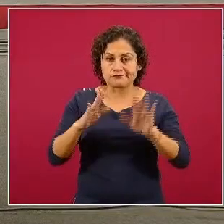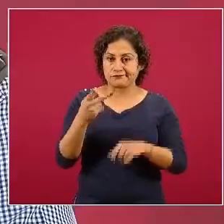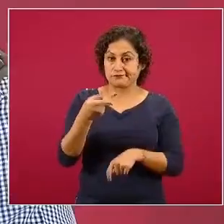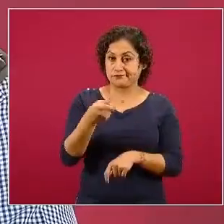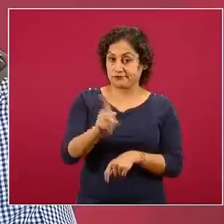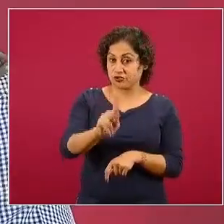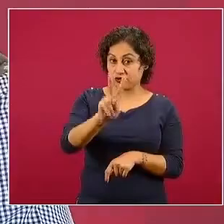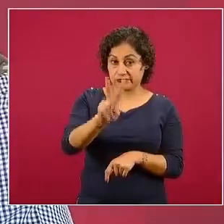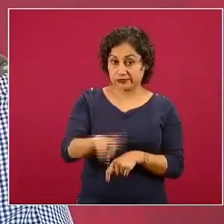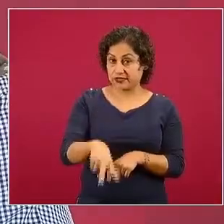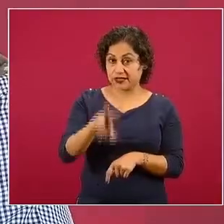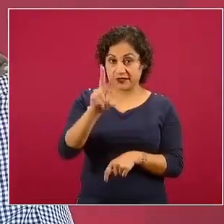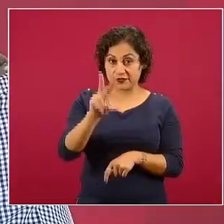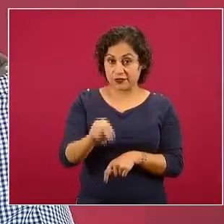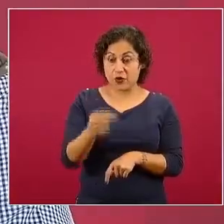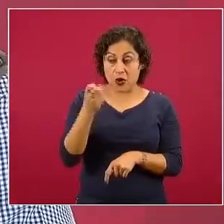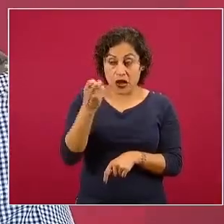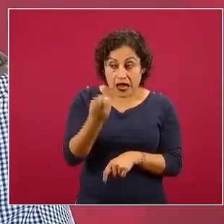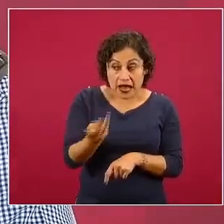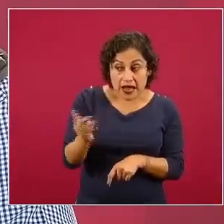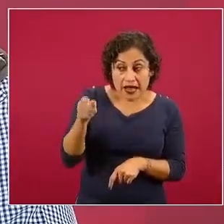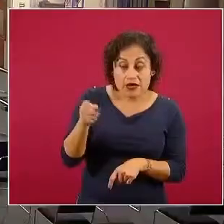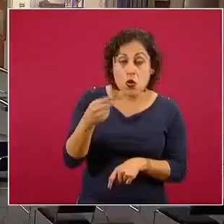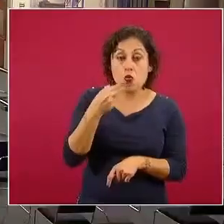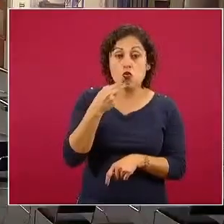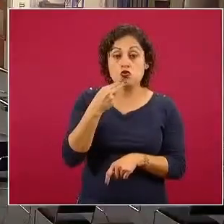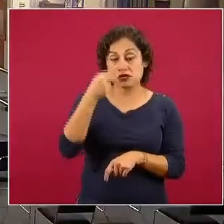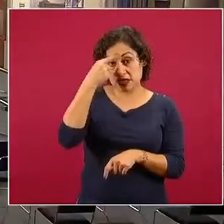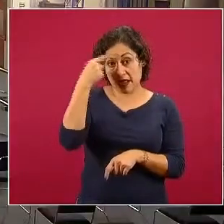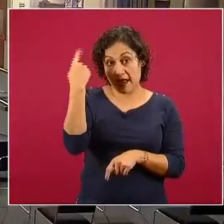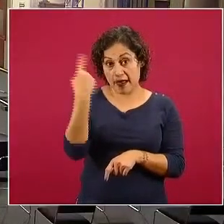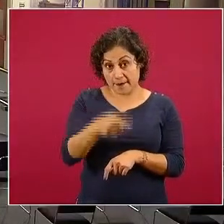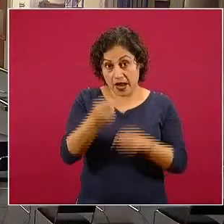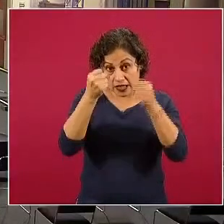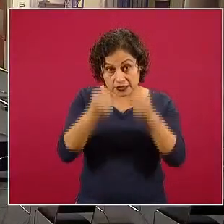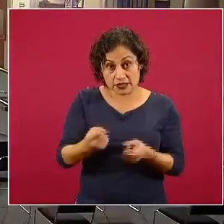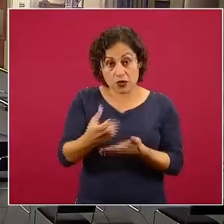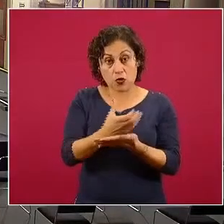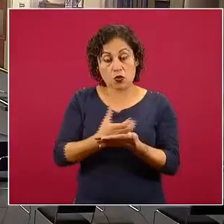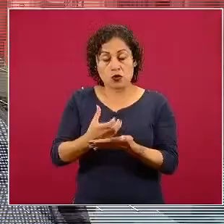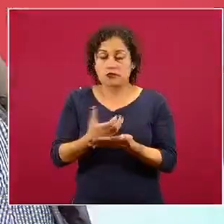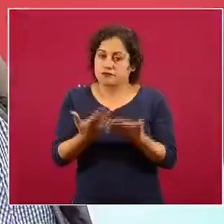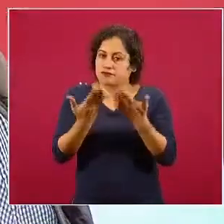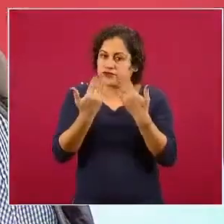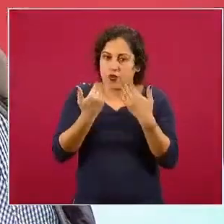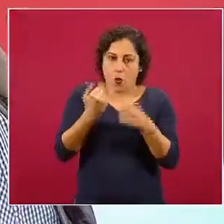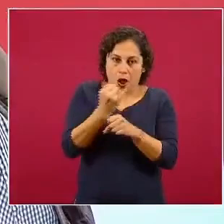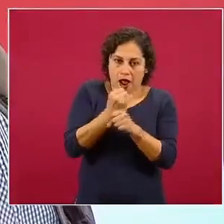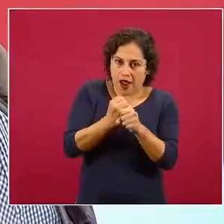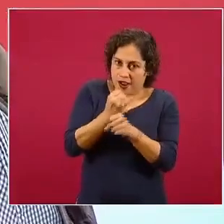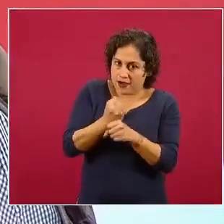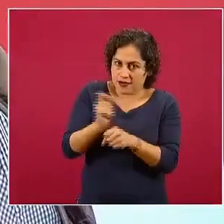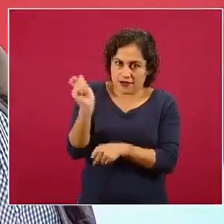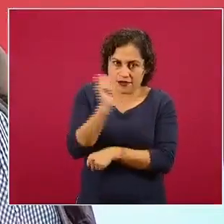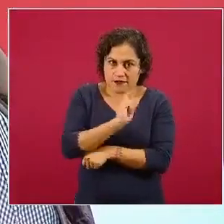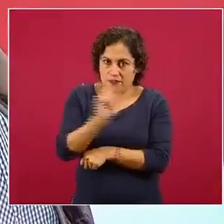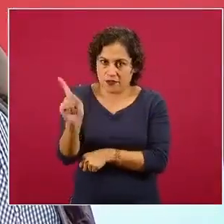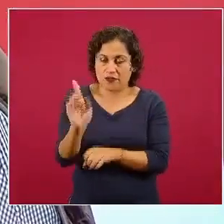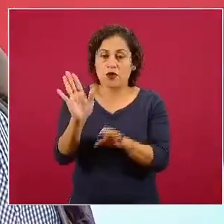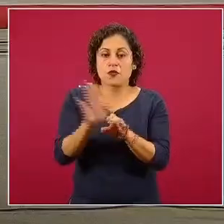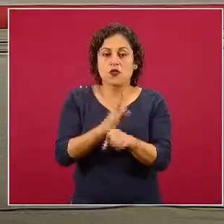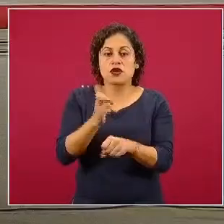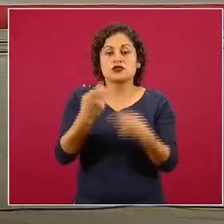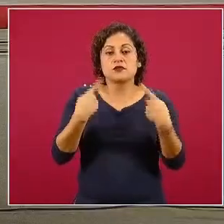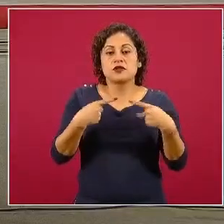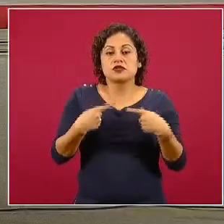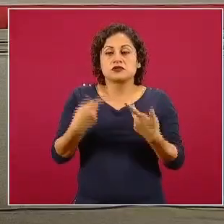esto no está documentado. Y entonces la persona inicia este tipo de tratamientos y se espera que pase un día, que